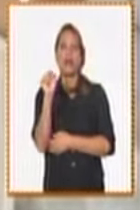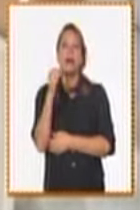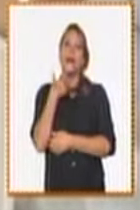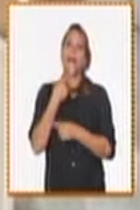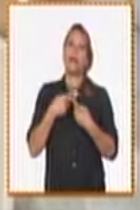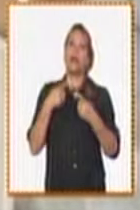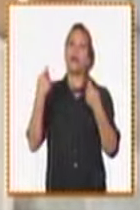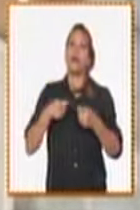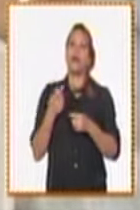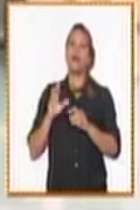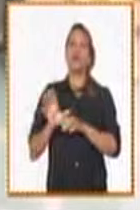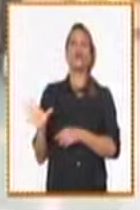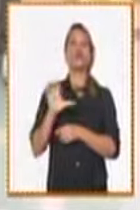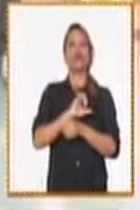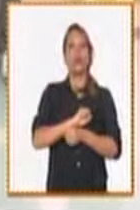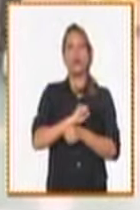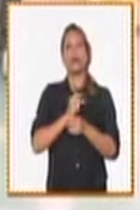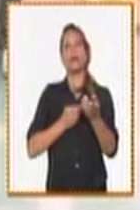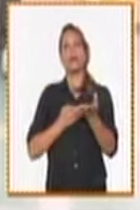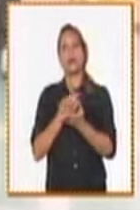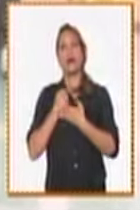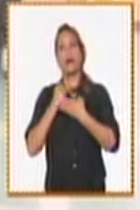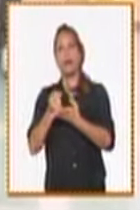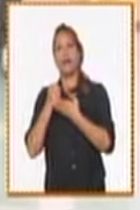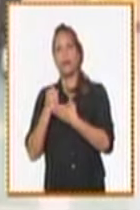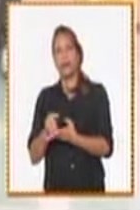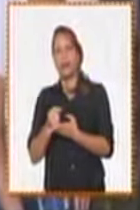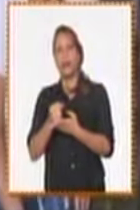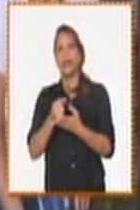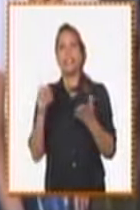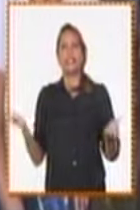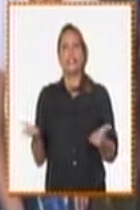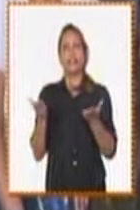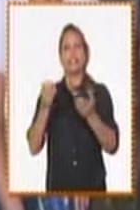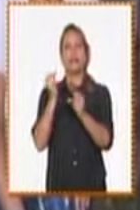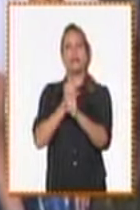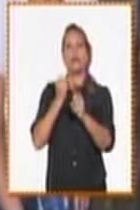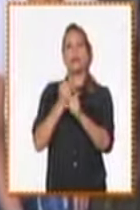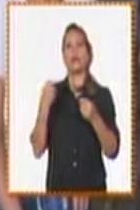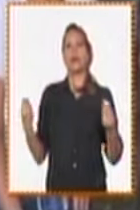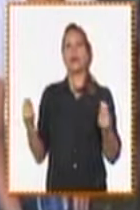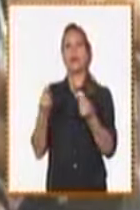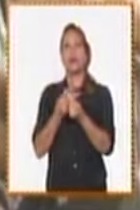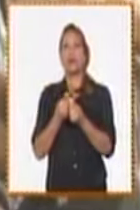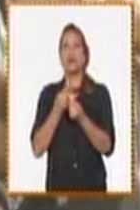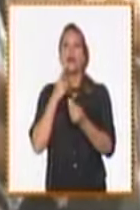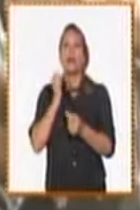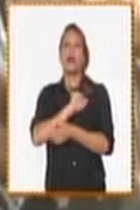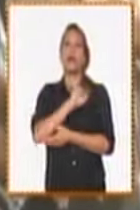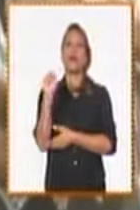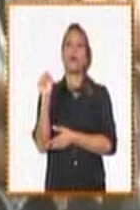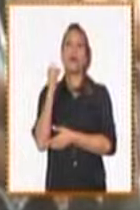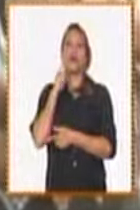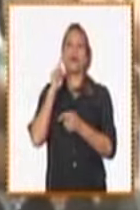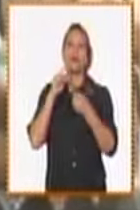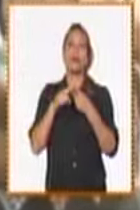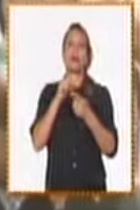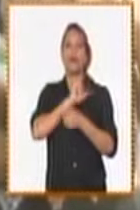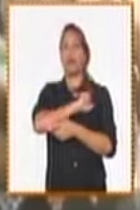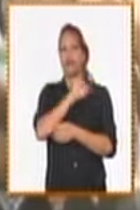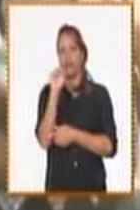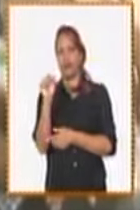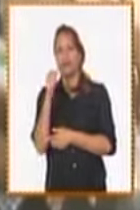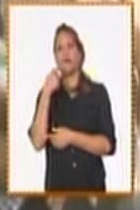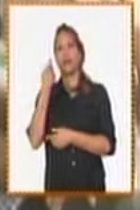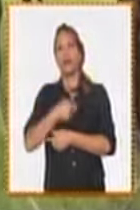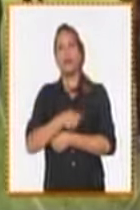a construir esa ciudad que queremos, a buscar cumplir las metas, los sueños, los objetivos entre todos los bayameses, y por eso tenemos que